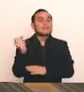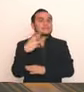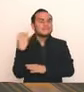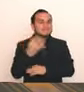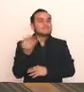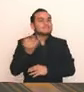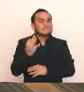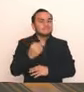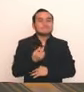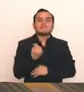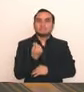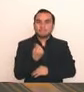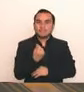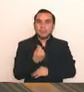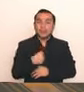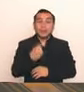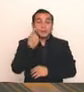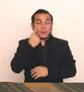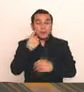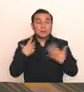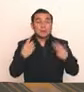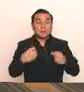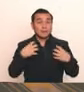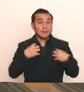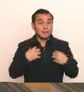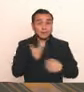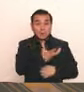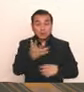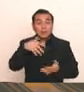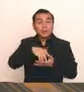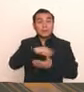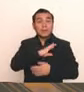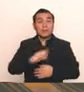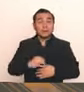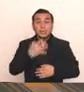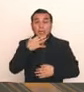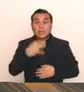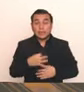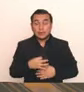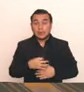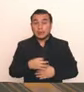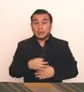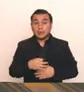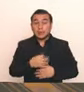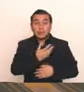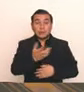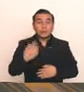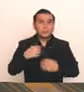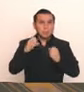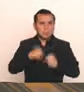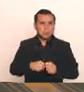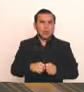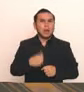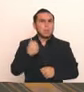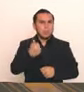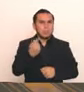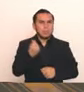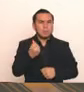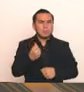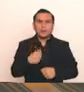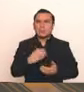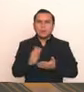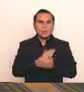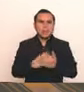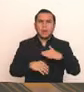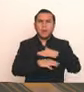salvaguardar la salud y la vida de nuestra gente pero el dinero alcanza cuando nadie roba alguien puede decir entonces porque está